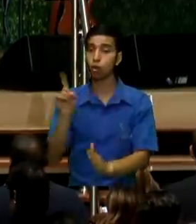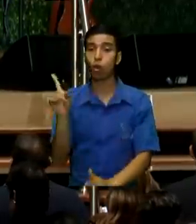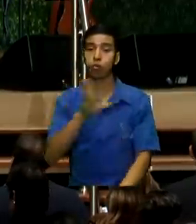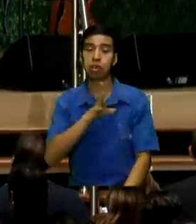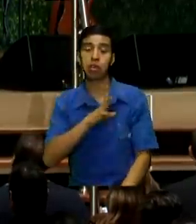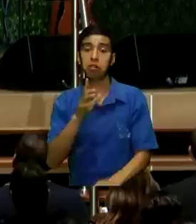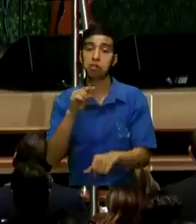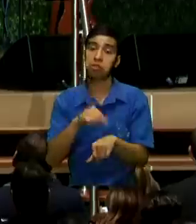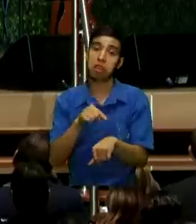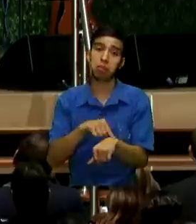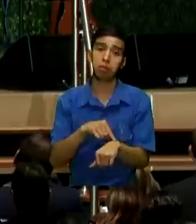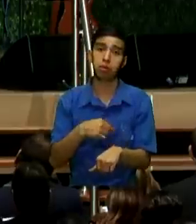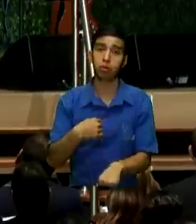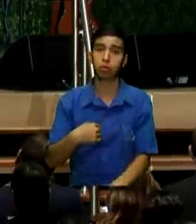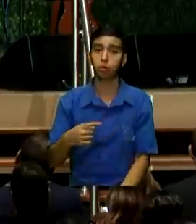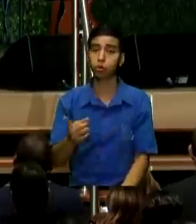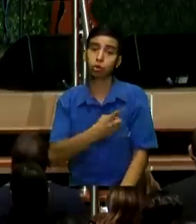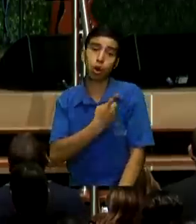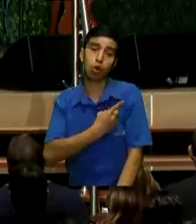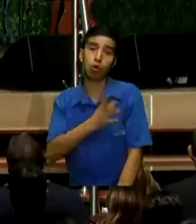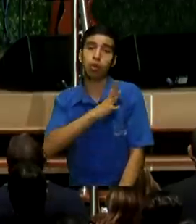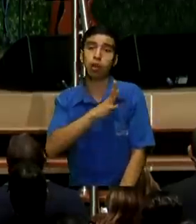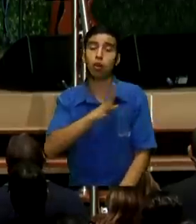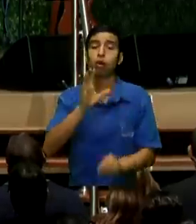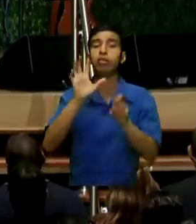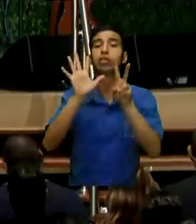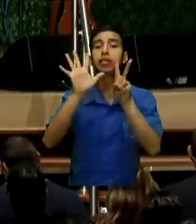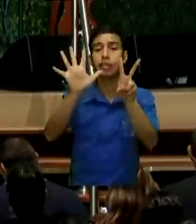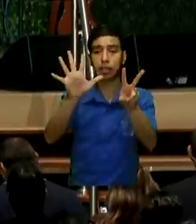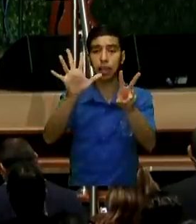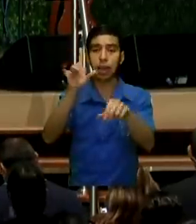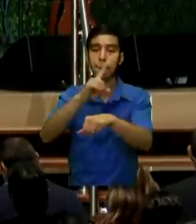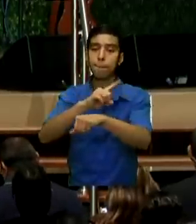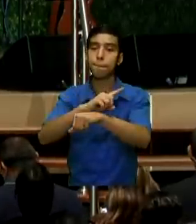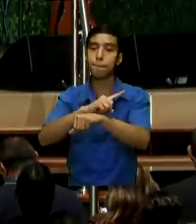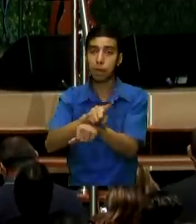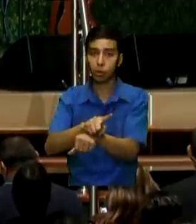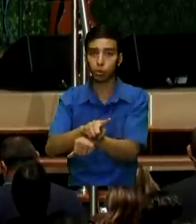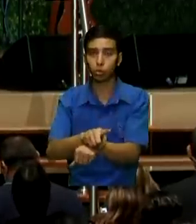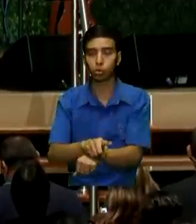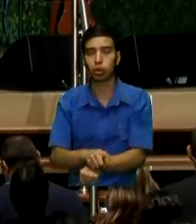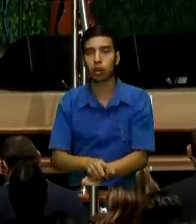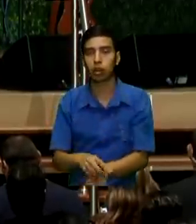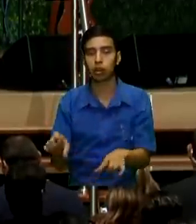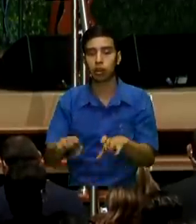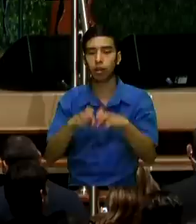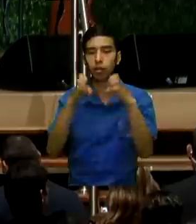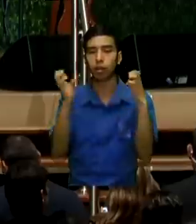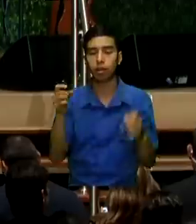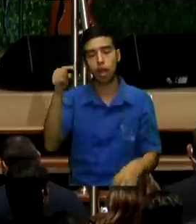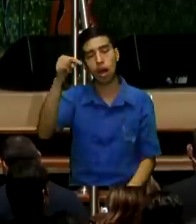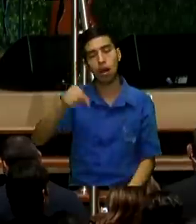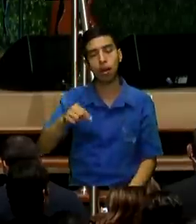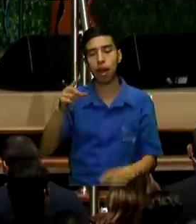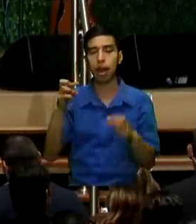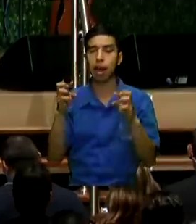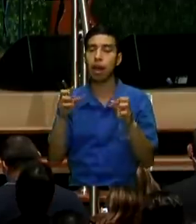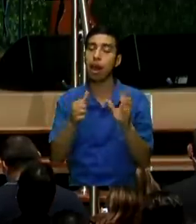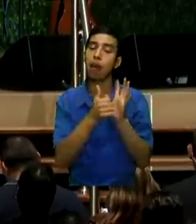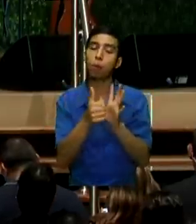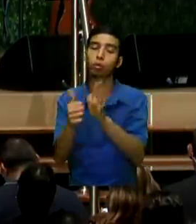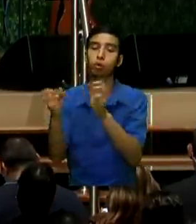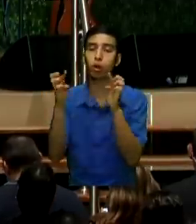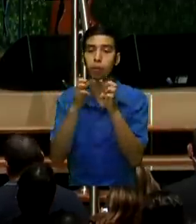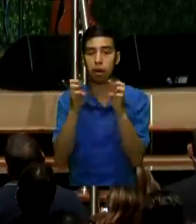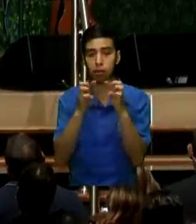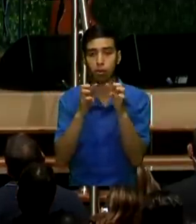Porque ya solo tengo 7 minutos, Padre bendito. Pero entonces ahora, el apóstol Pablo,